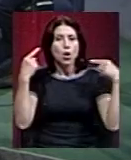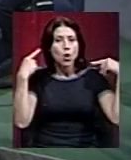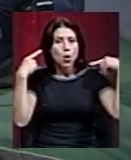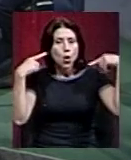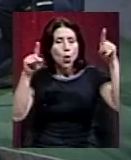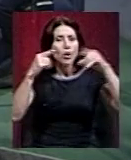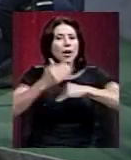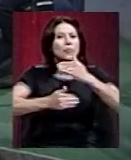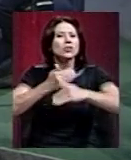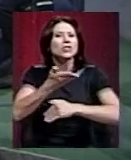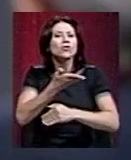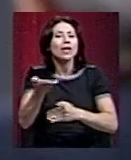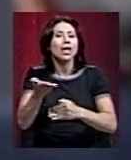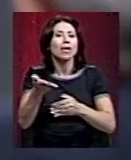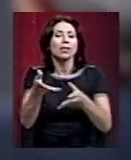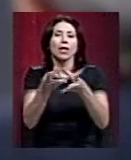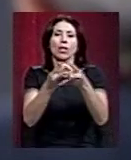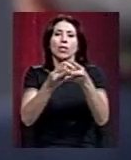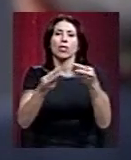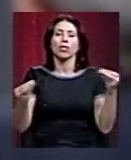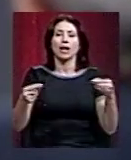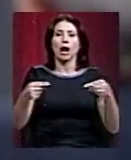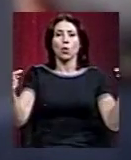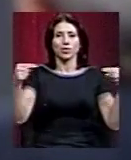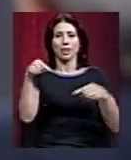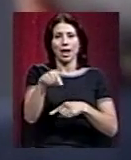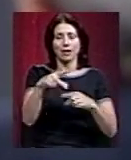contra. Yo diría que